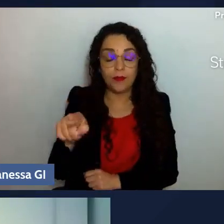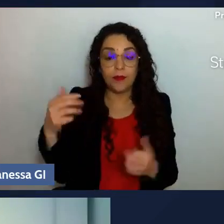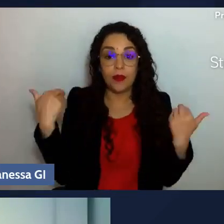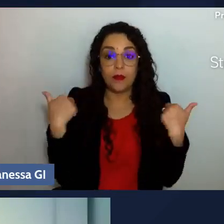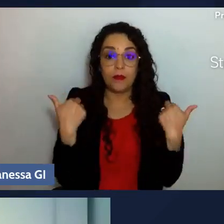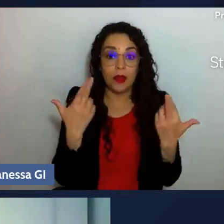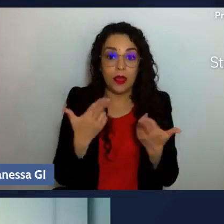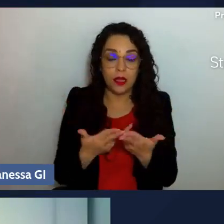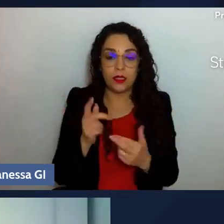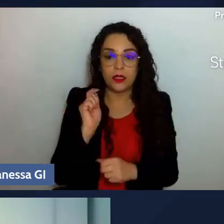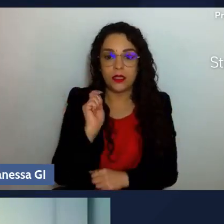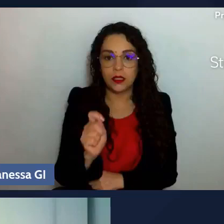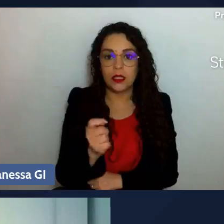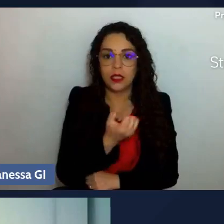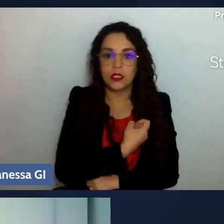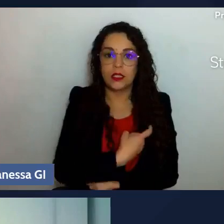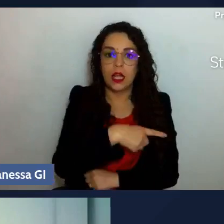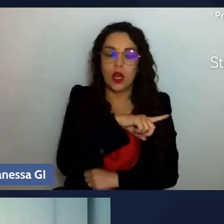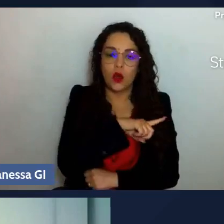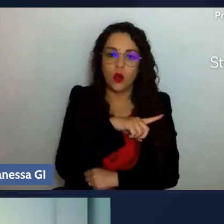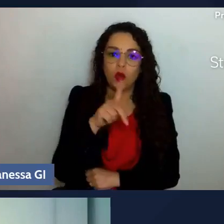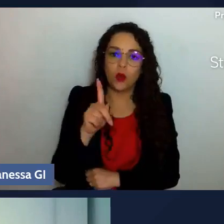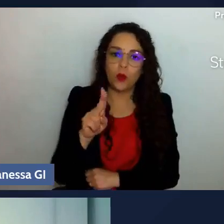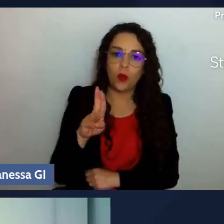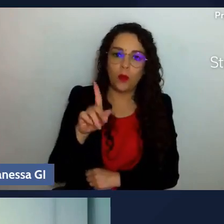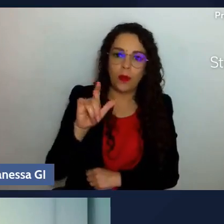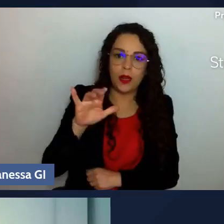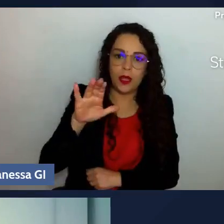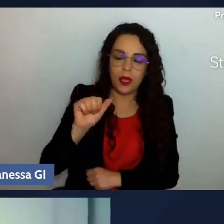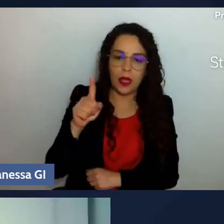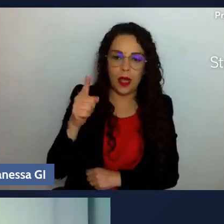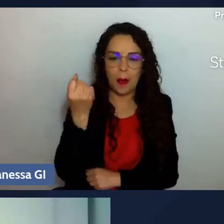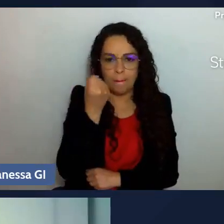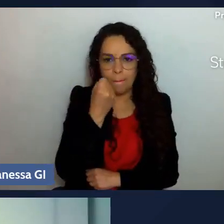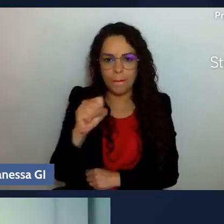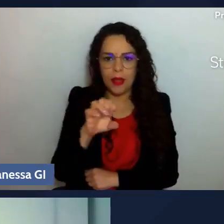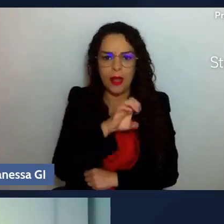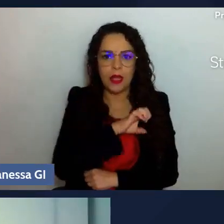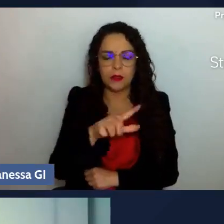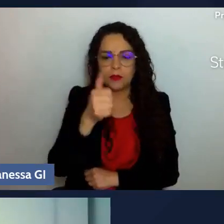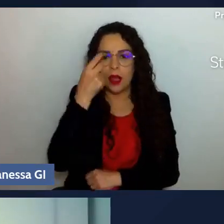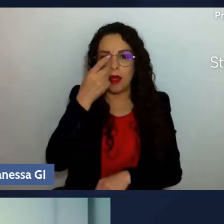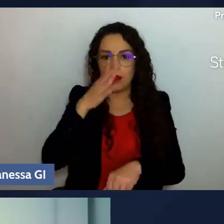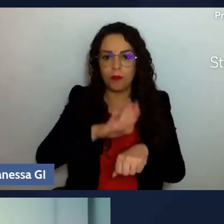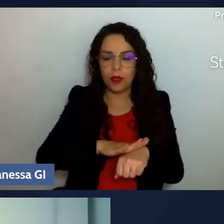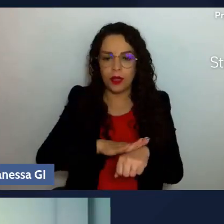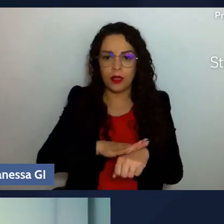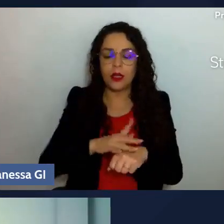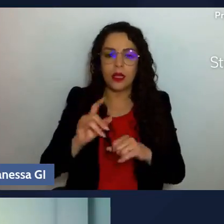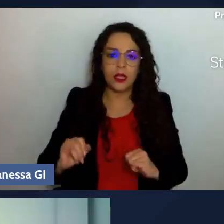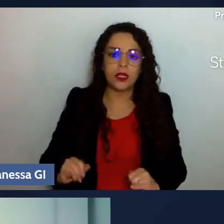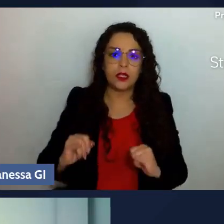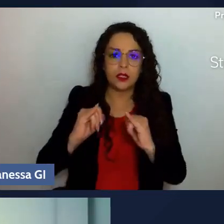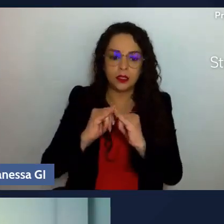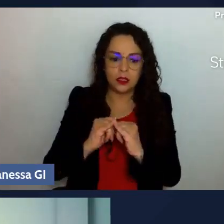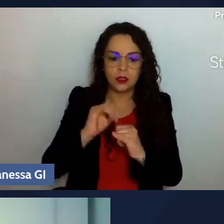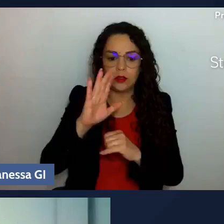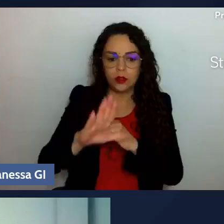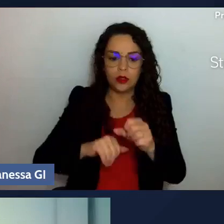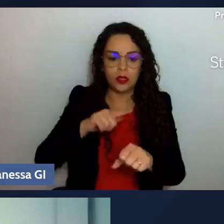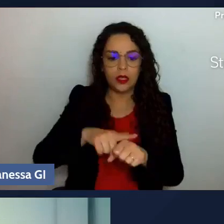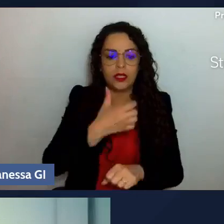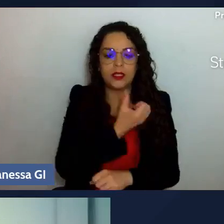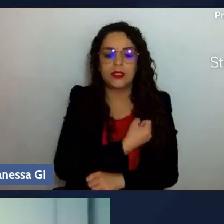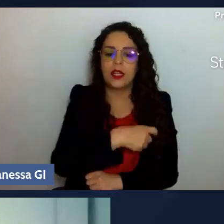Salud Pública con especialidad en Administración en Salud por el Instituto Nacional de Salud Pública